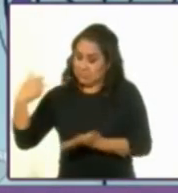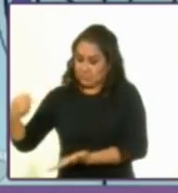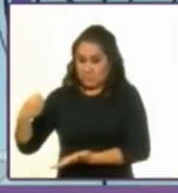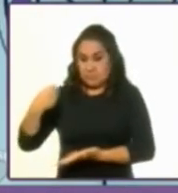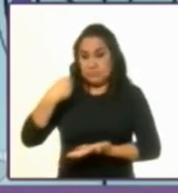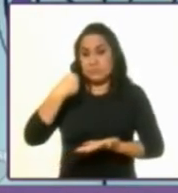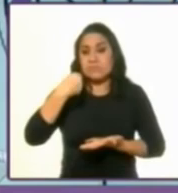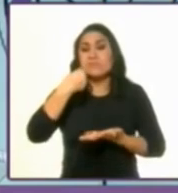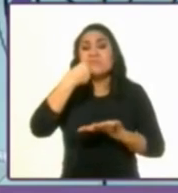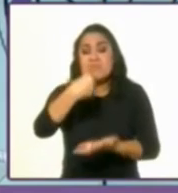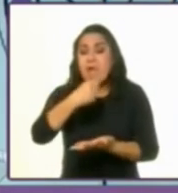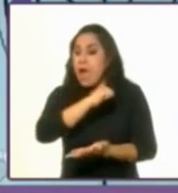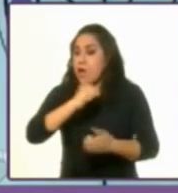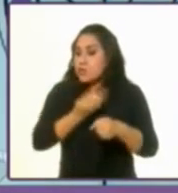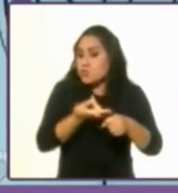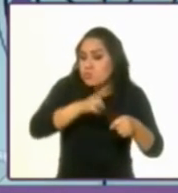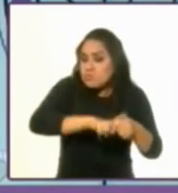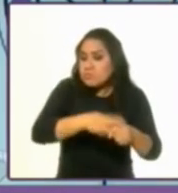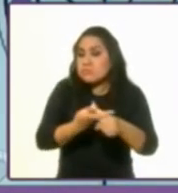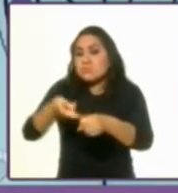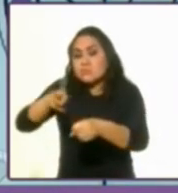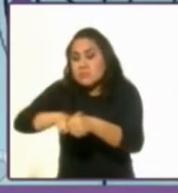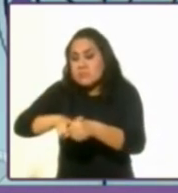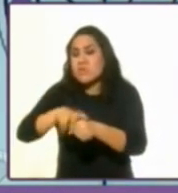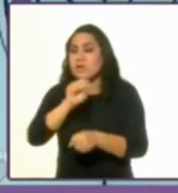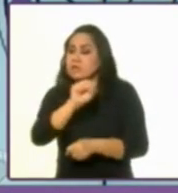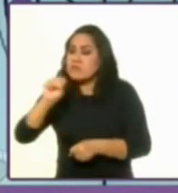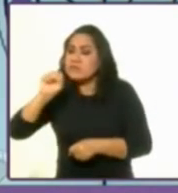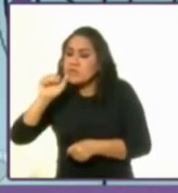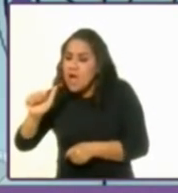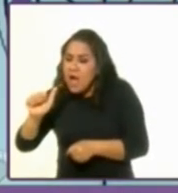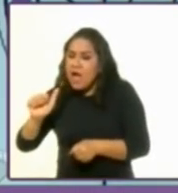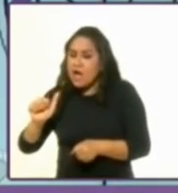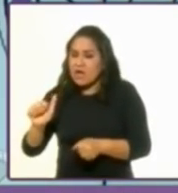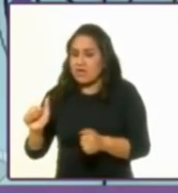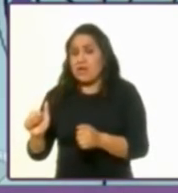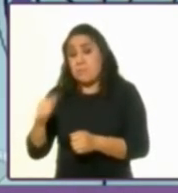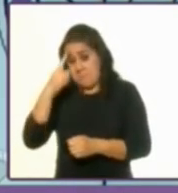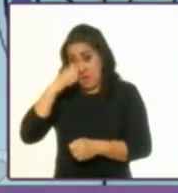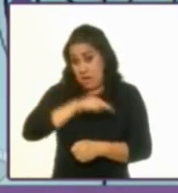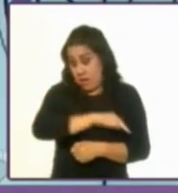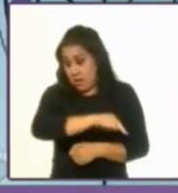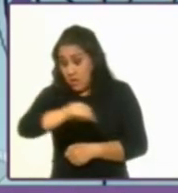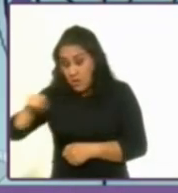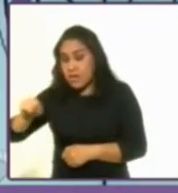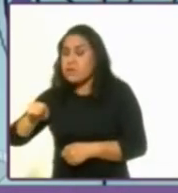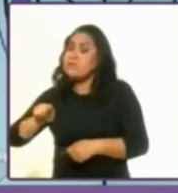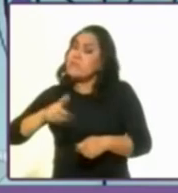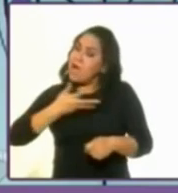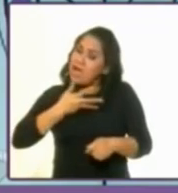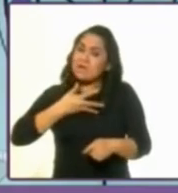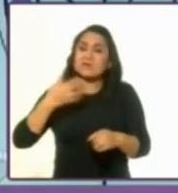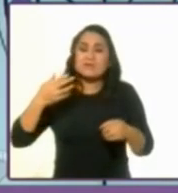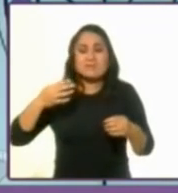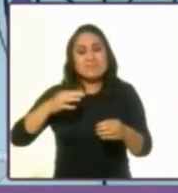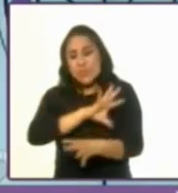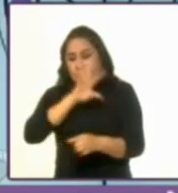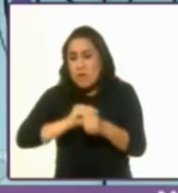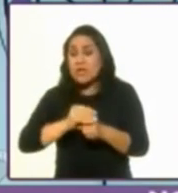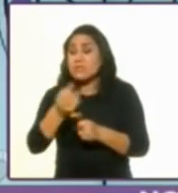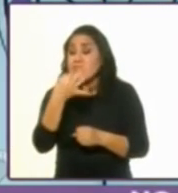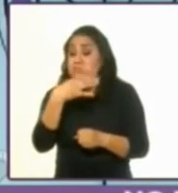nuestros centros de salud y hospitales para que en ellos existan los medicamentos necesarios para que tú